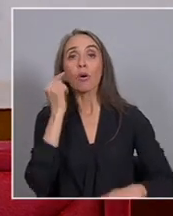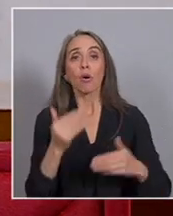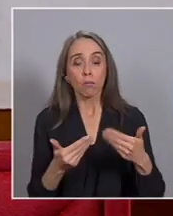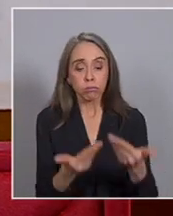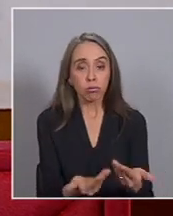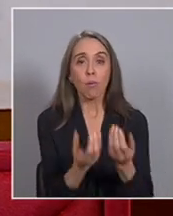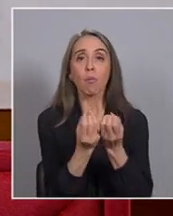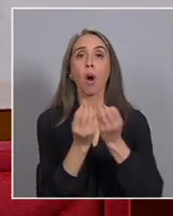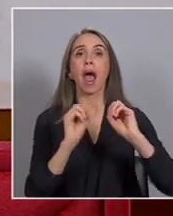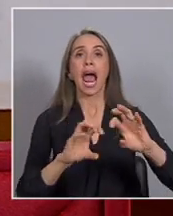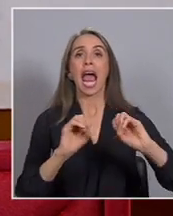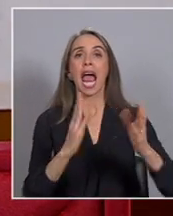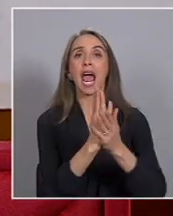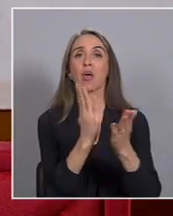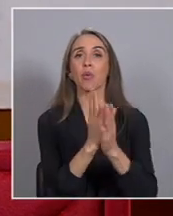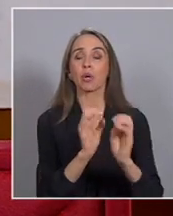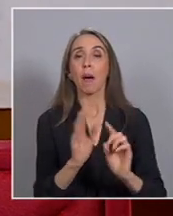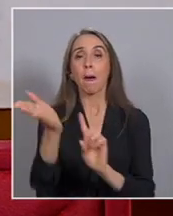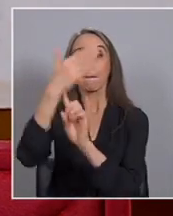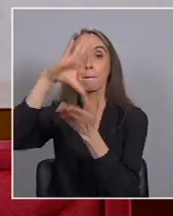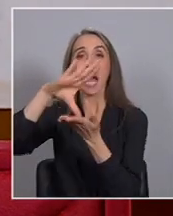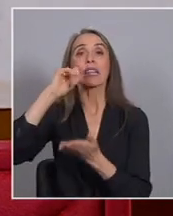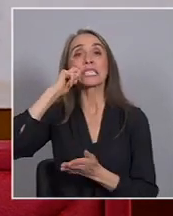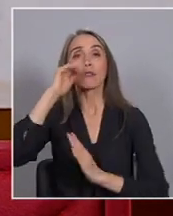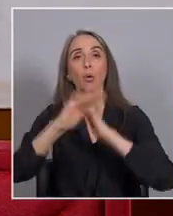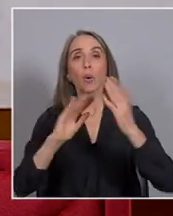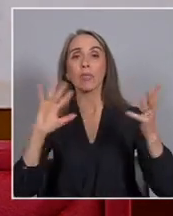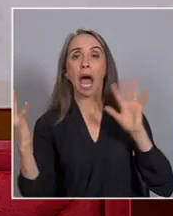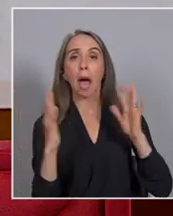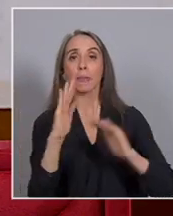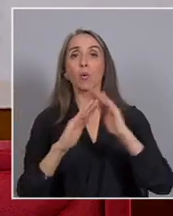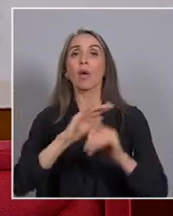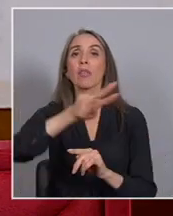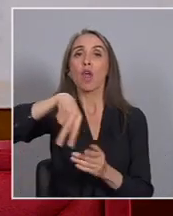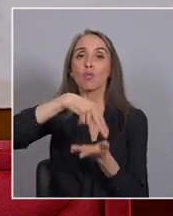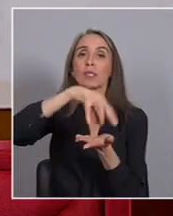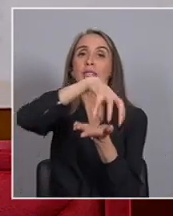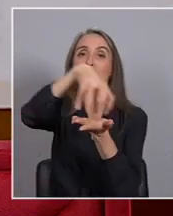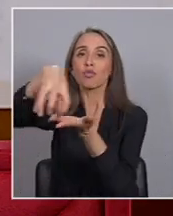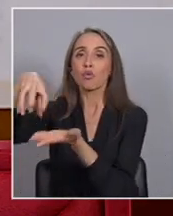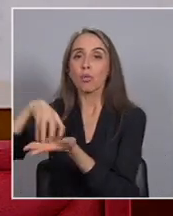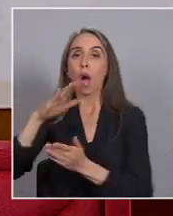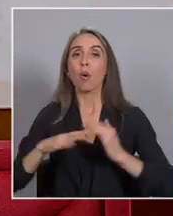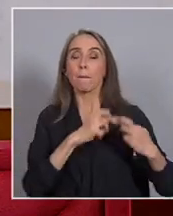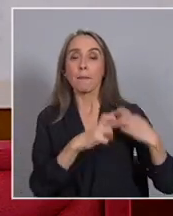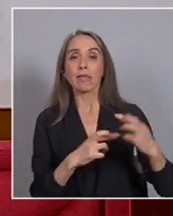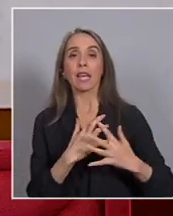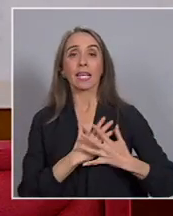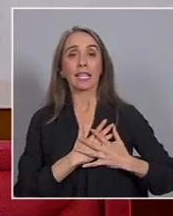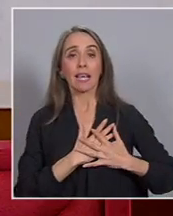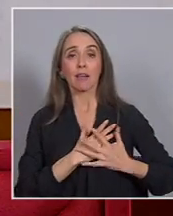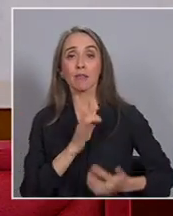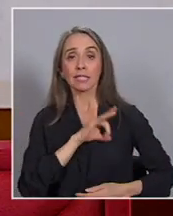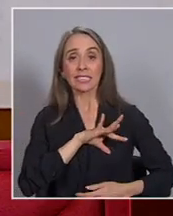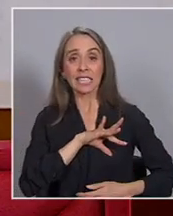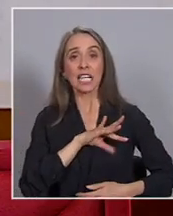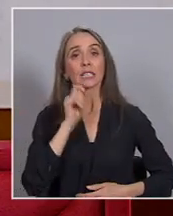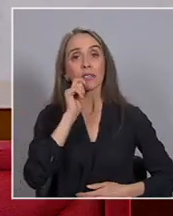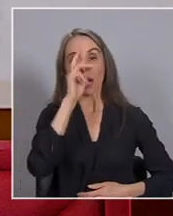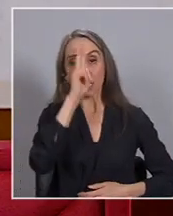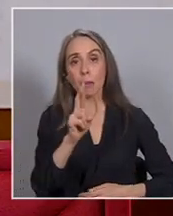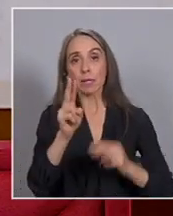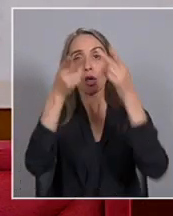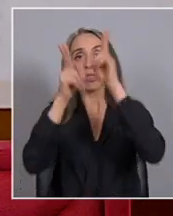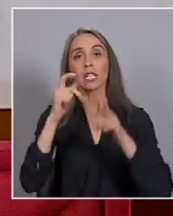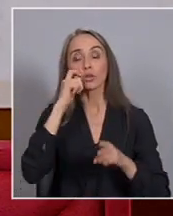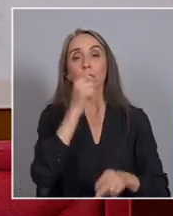educación. La patria es cuidar nuestro medio ambiente, nuestras ciudades y nuestro patrimonio. Querer a Chile es respetar los